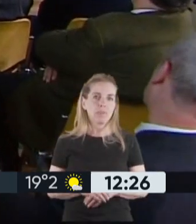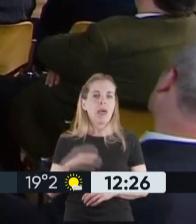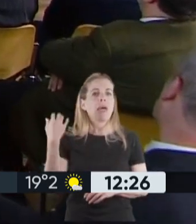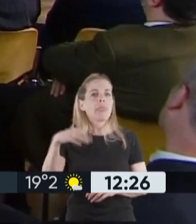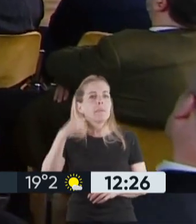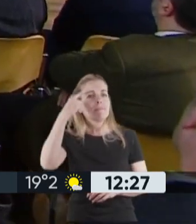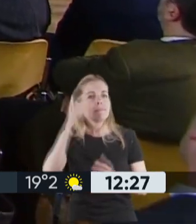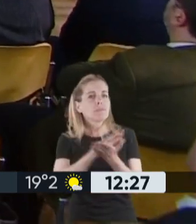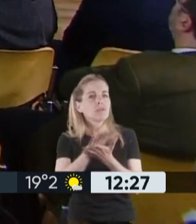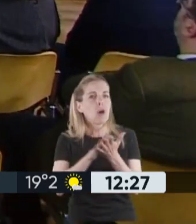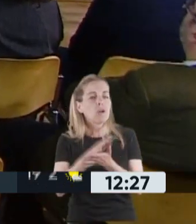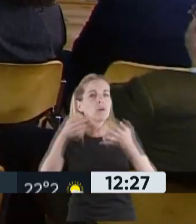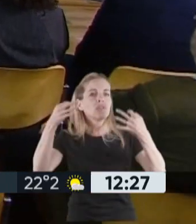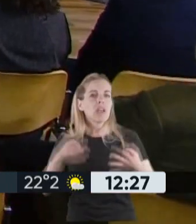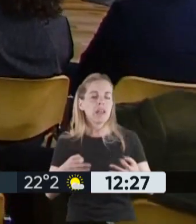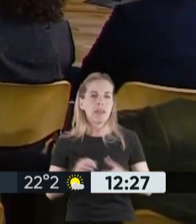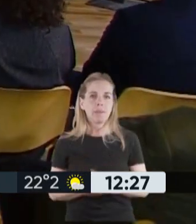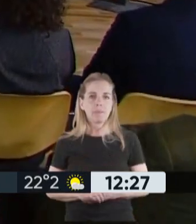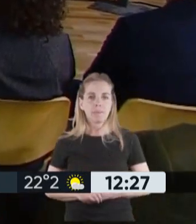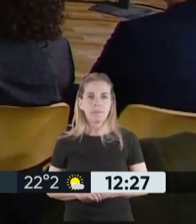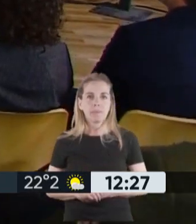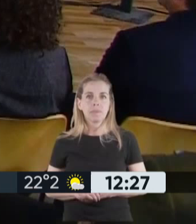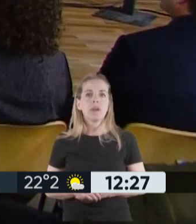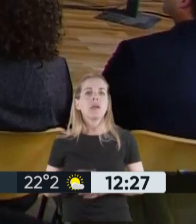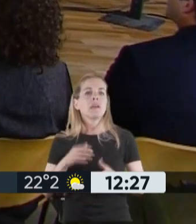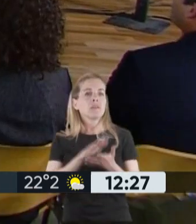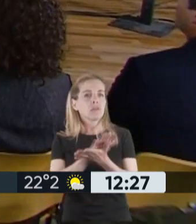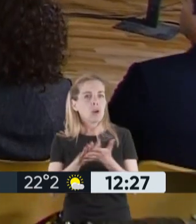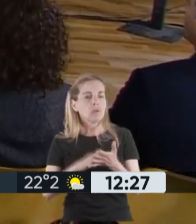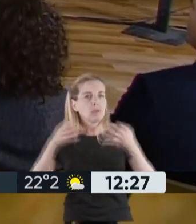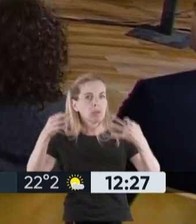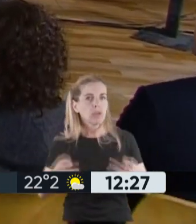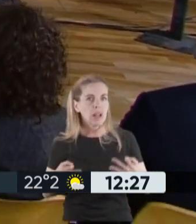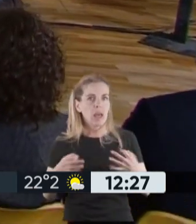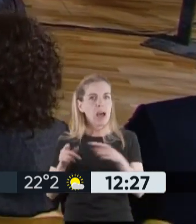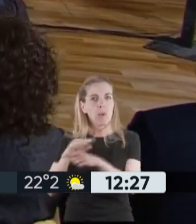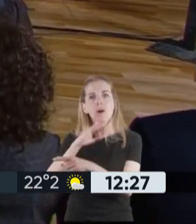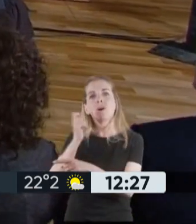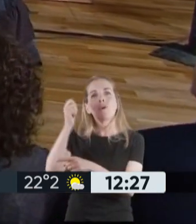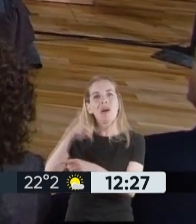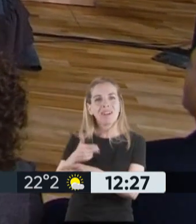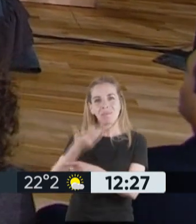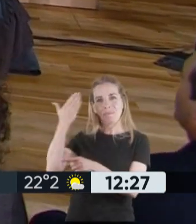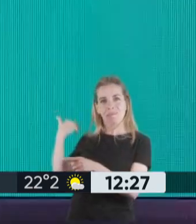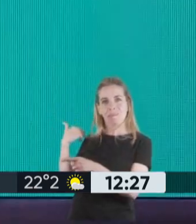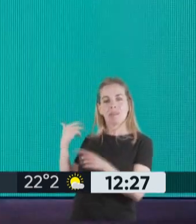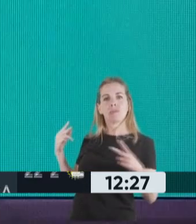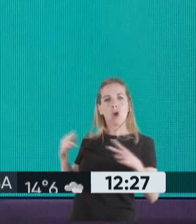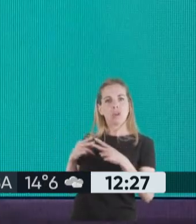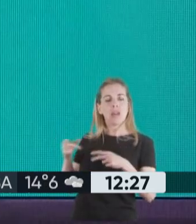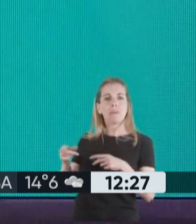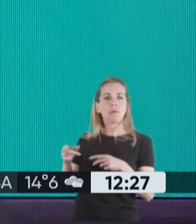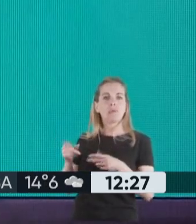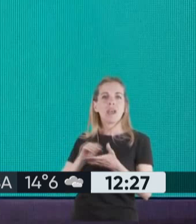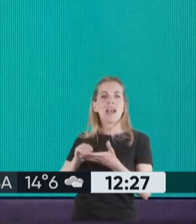Debemos resolverlo con toda seriedad, con toda seriedad. Cuando a Juan le dije aquel día en las oficinas